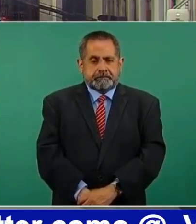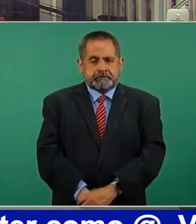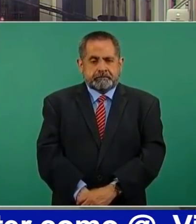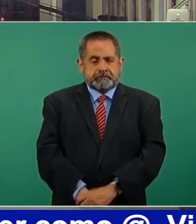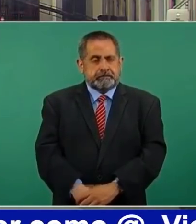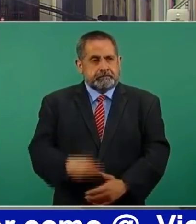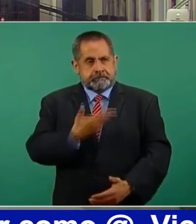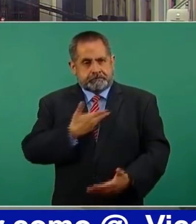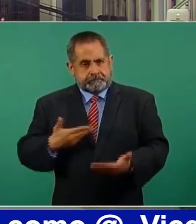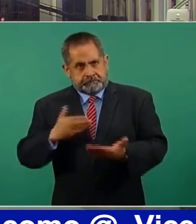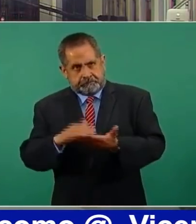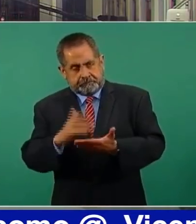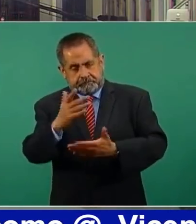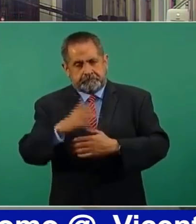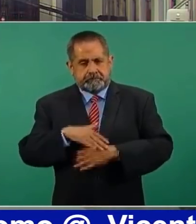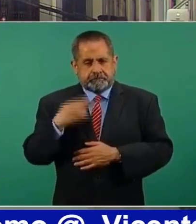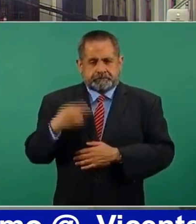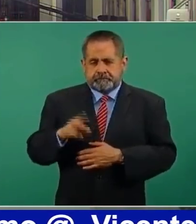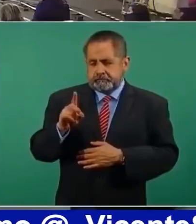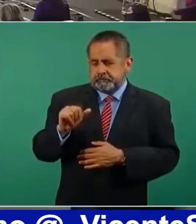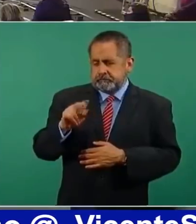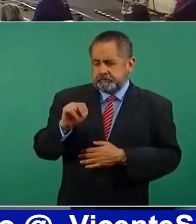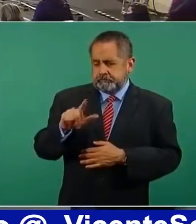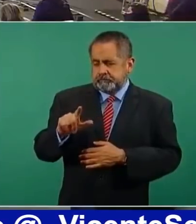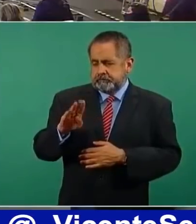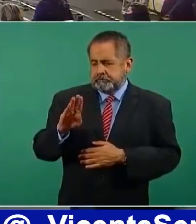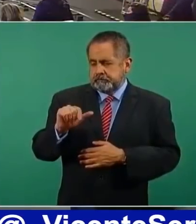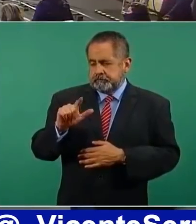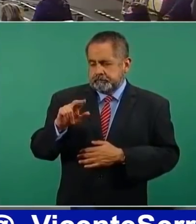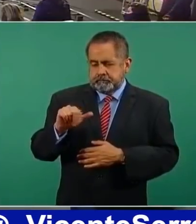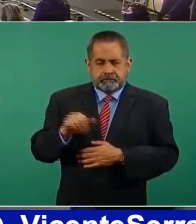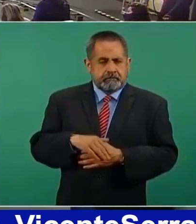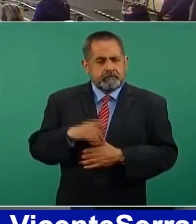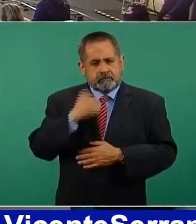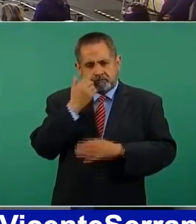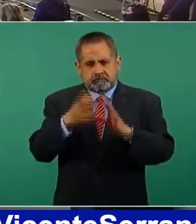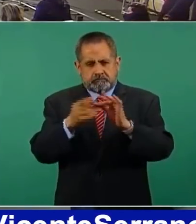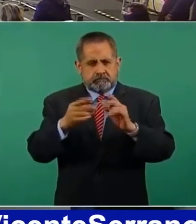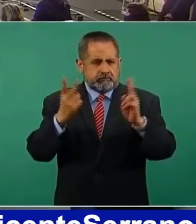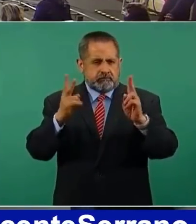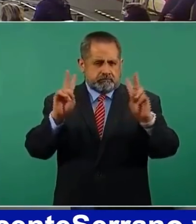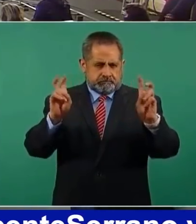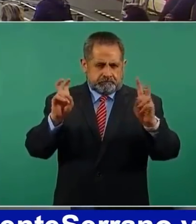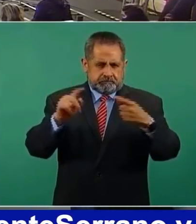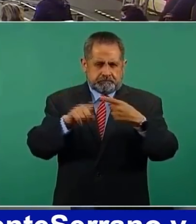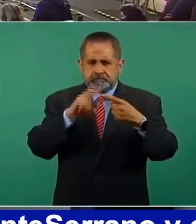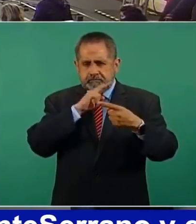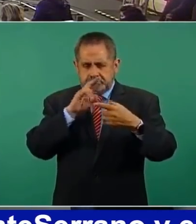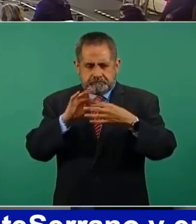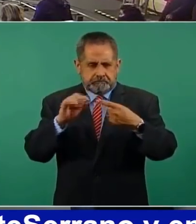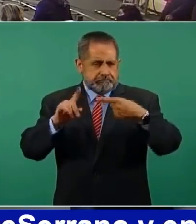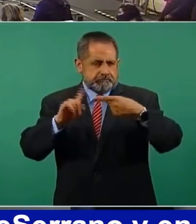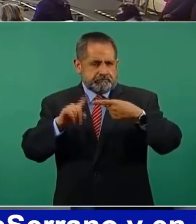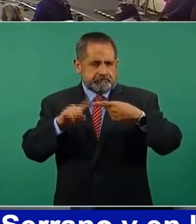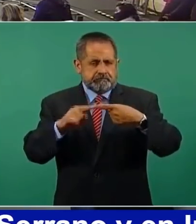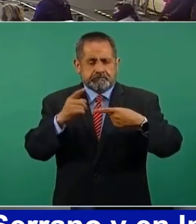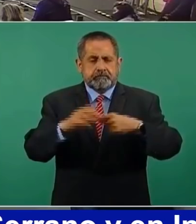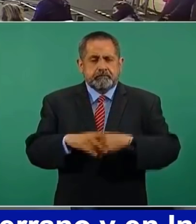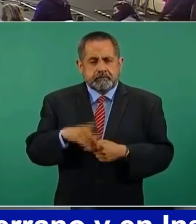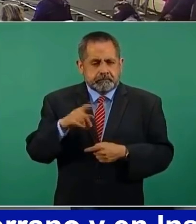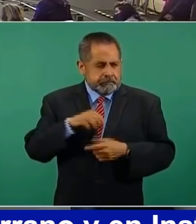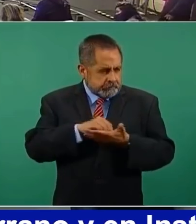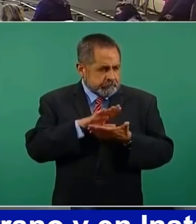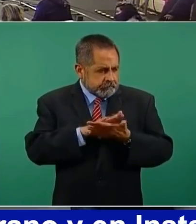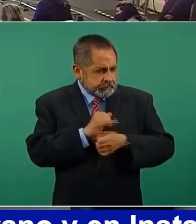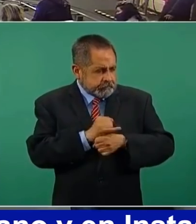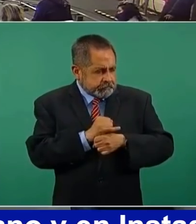Gracias, presidente. Buenos días a todos. Daniel Blancas, de Crónica. Le quiero compartir dos temas rápido, presidente. Uno, he documentado